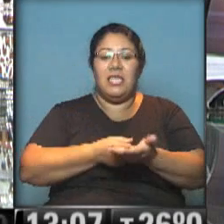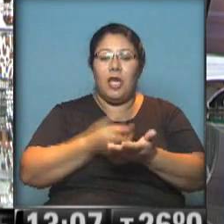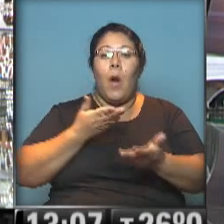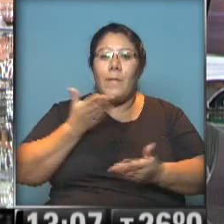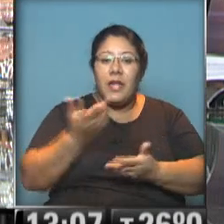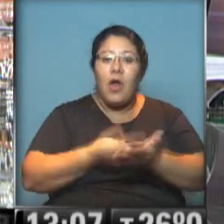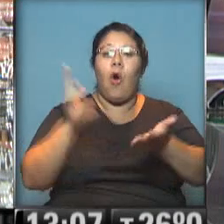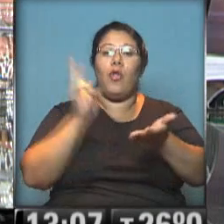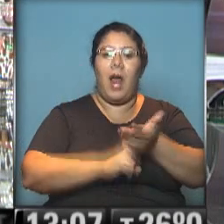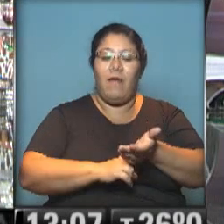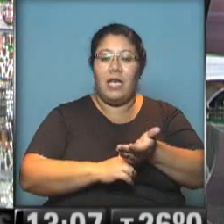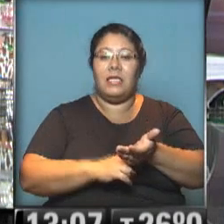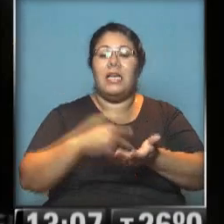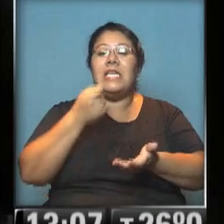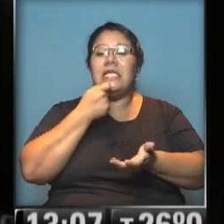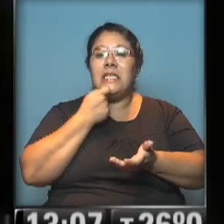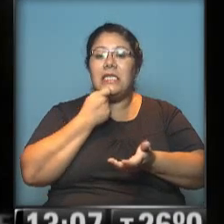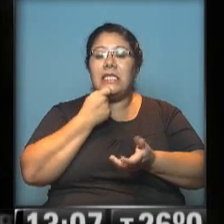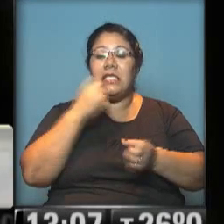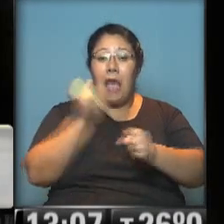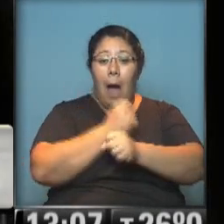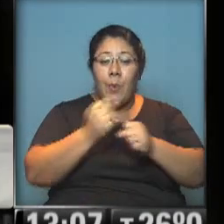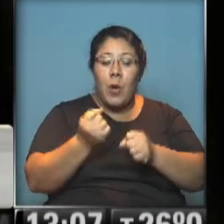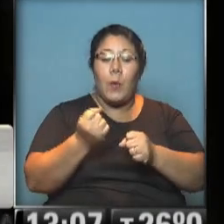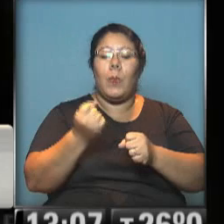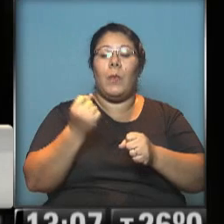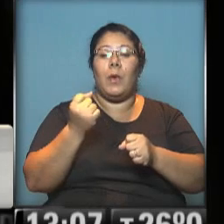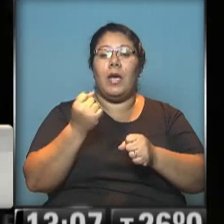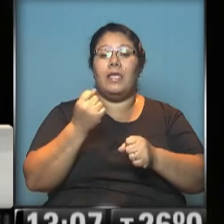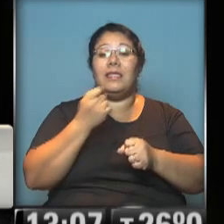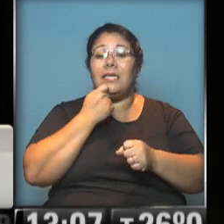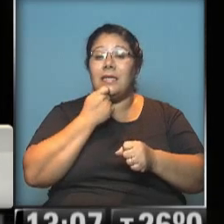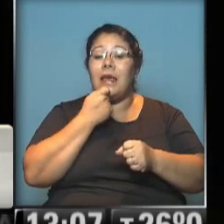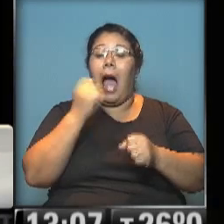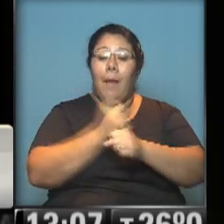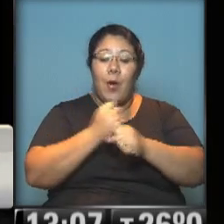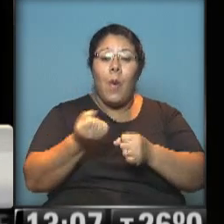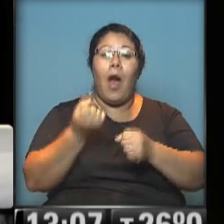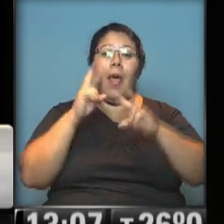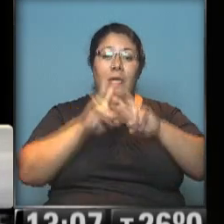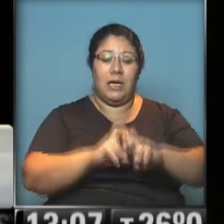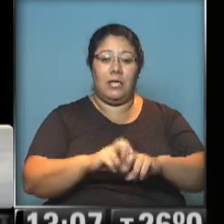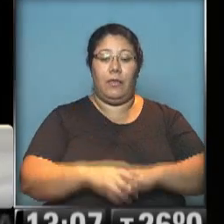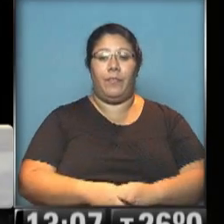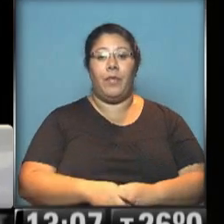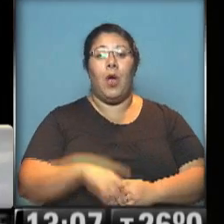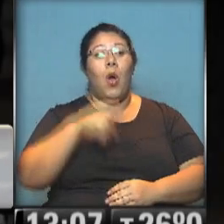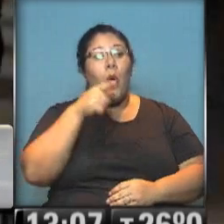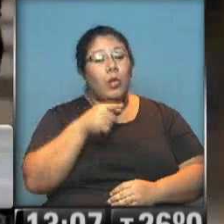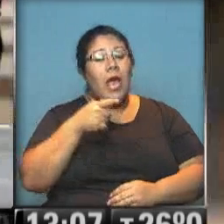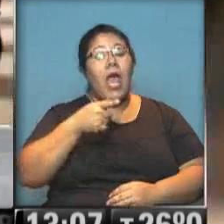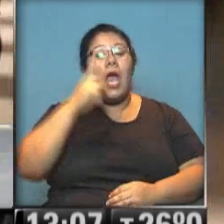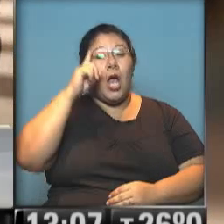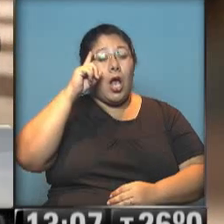que brindó esta mañana de radio vorterix usted está convencido que esta denuncia la redactó nisman es que estoy